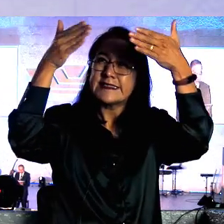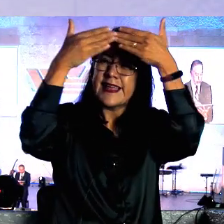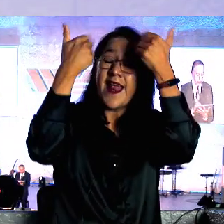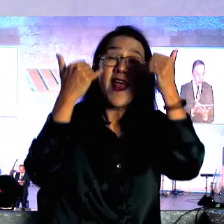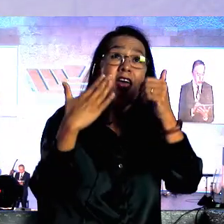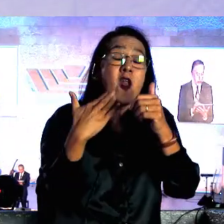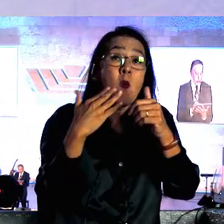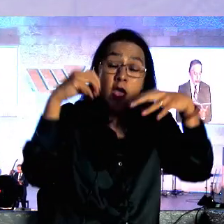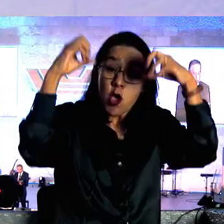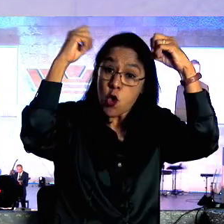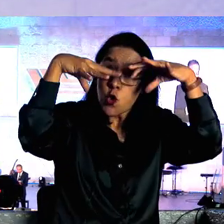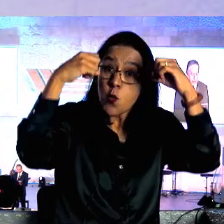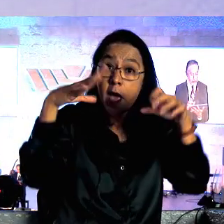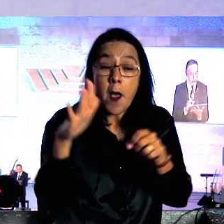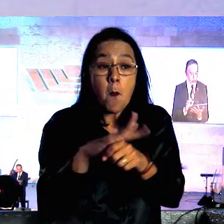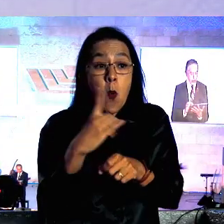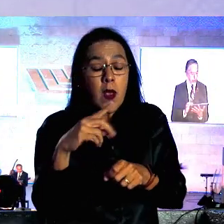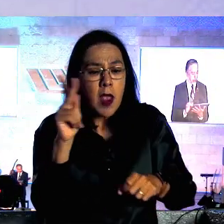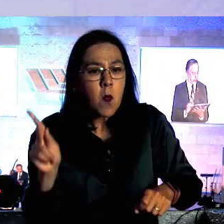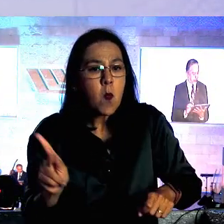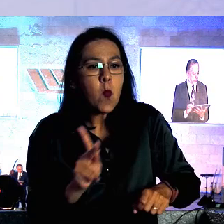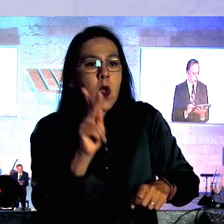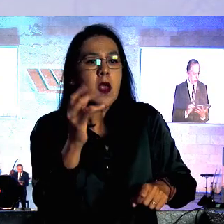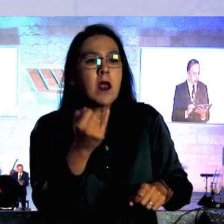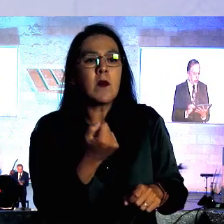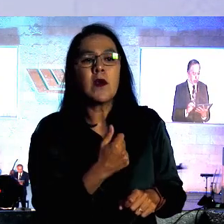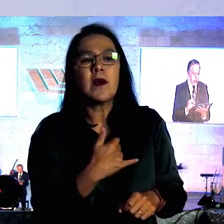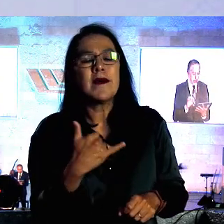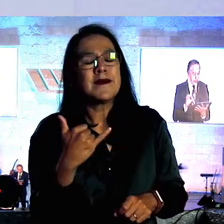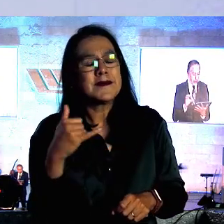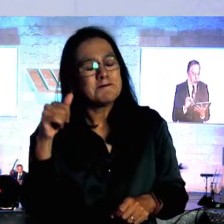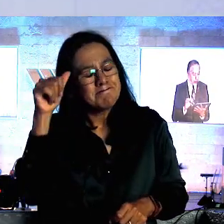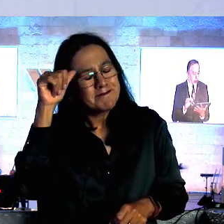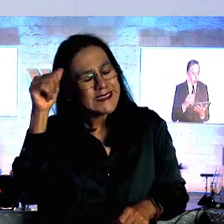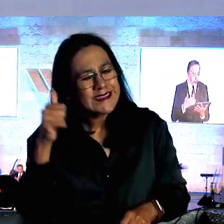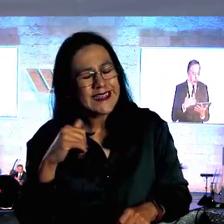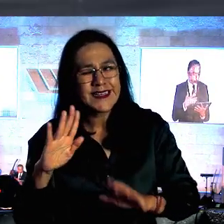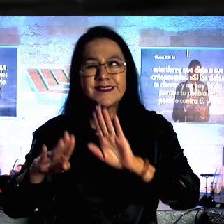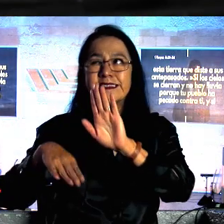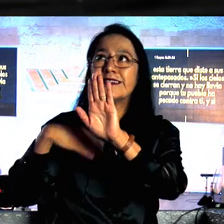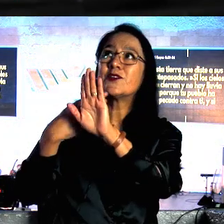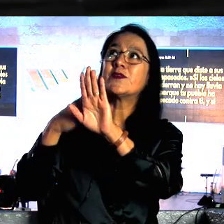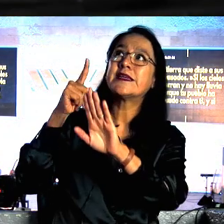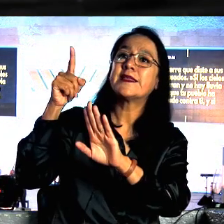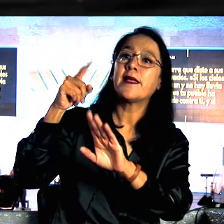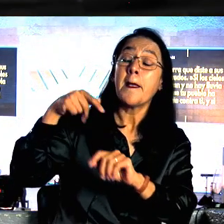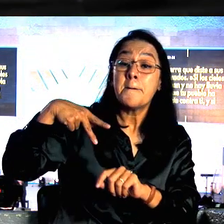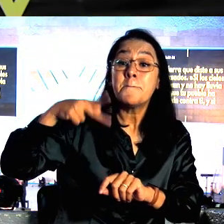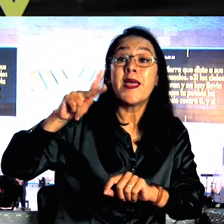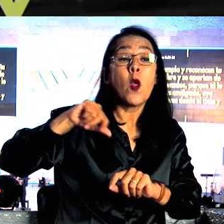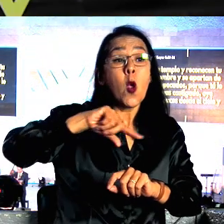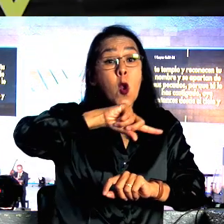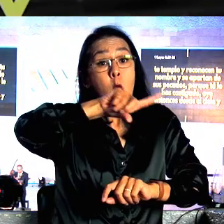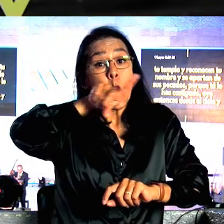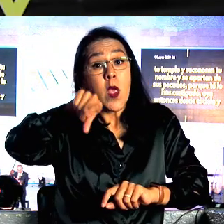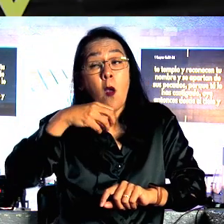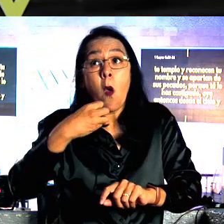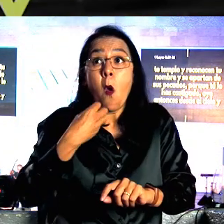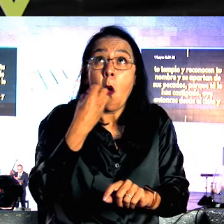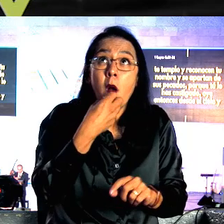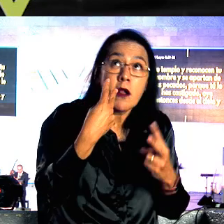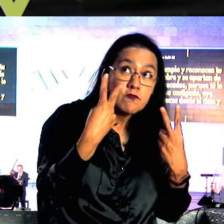porque tu pueblo ha pecado contra ti y si luego ellos oran hacia este templo y